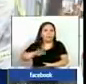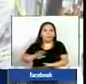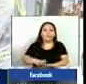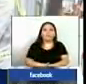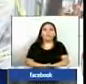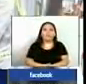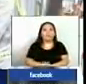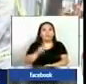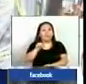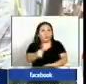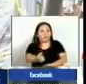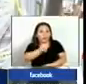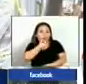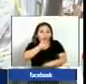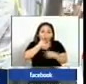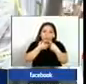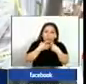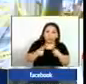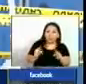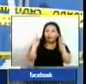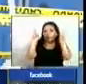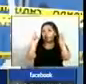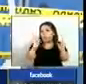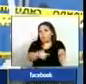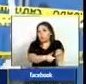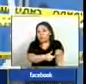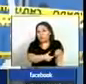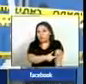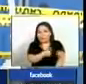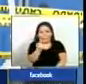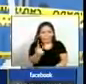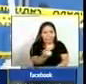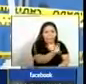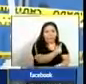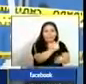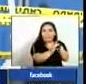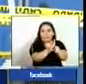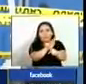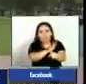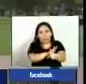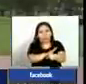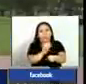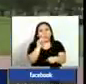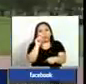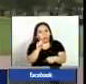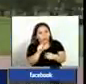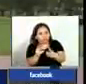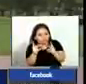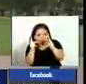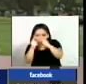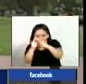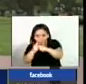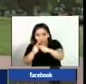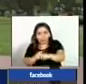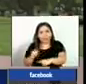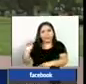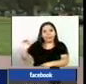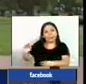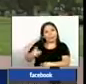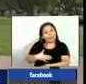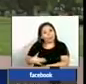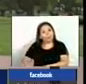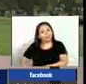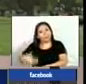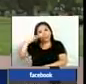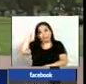surgió la noticia de que los datos hospitalarios sobre pacientes con coronavirus ahora serán redirigidos a la administración Trump en lugar